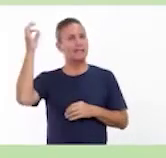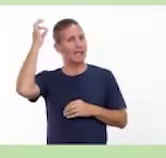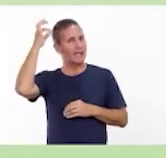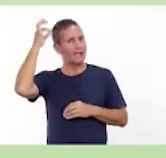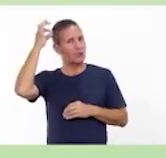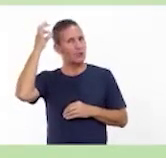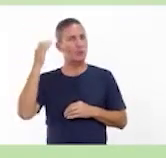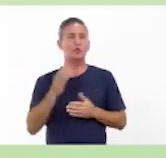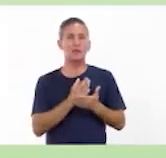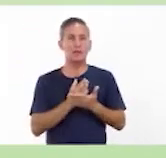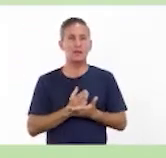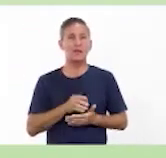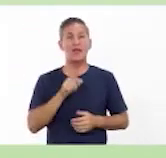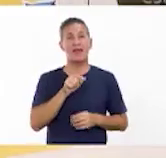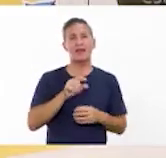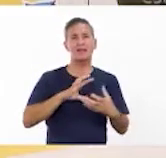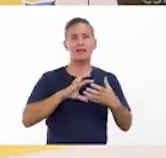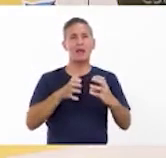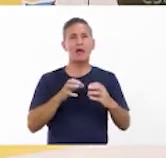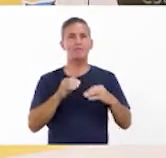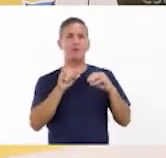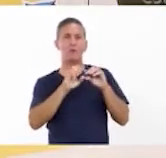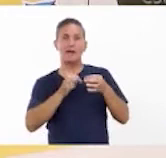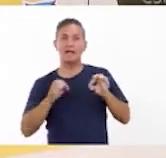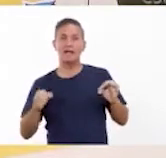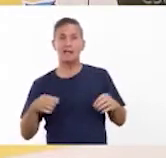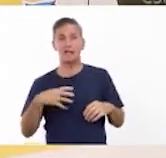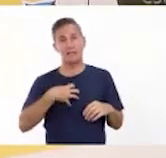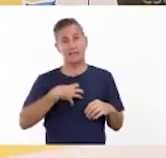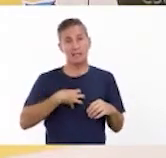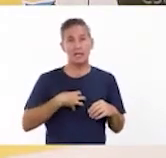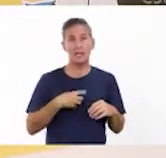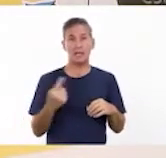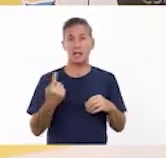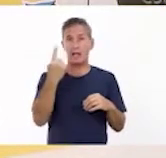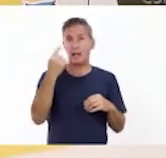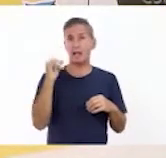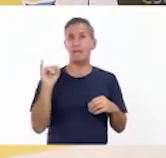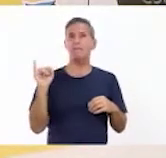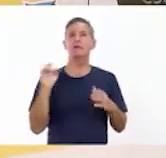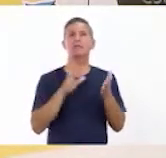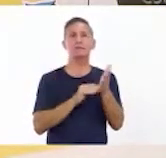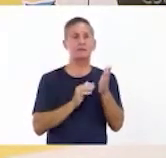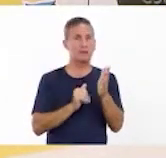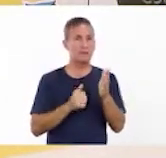español. Estas son las estructuras gramaticales que vamos a tener